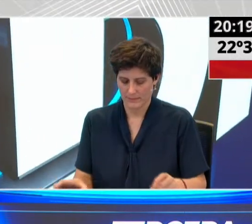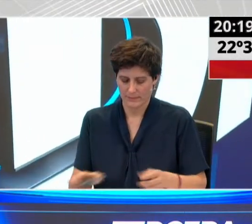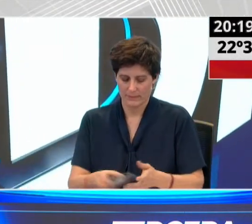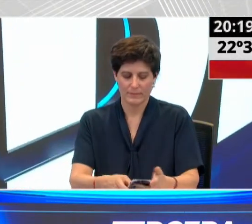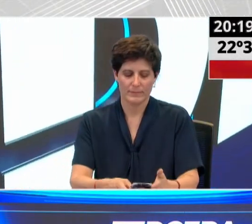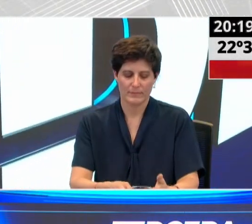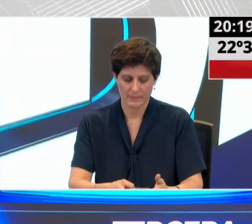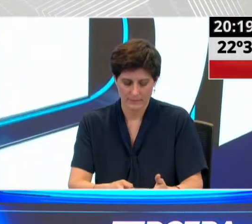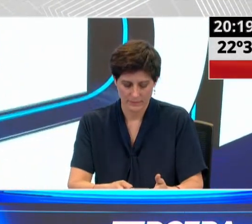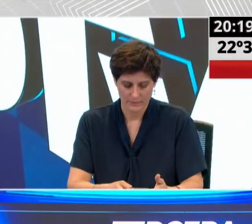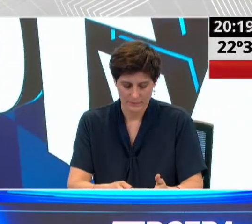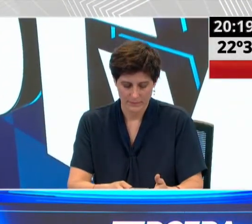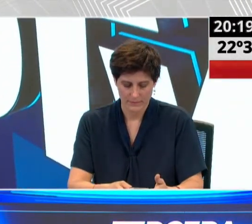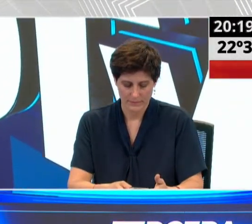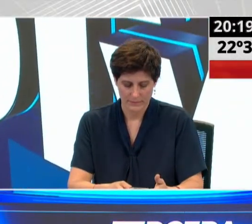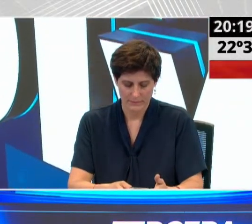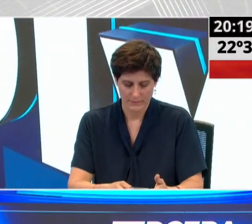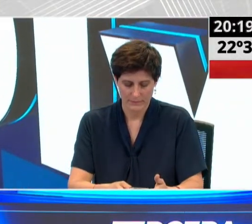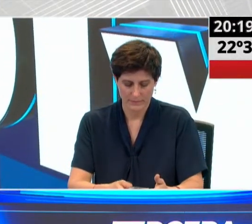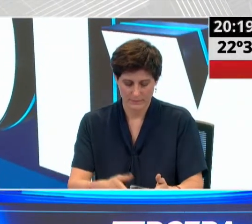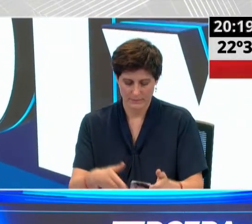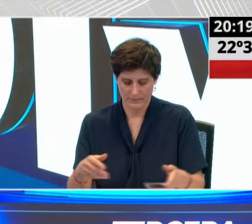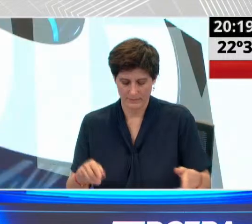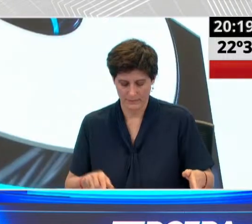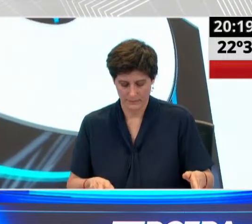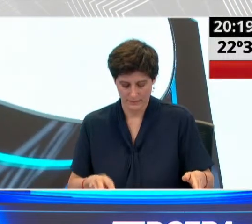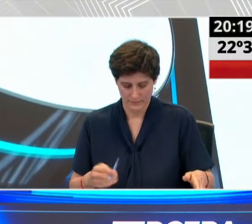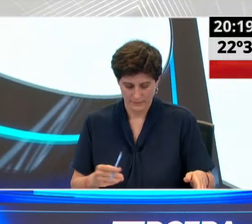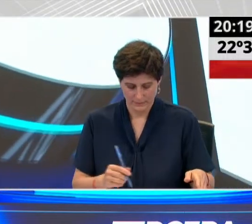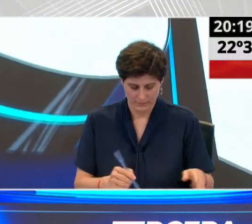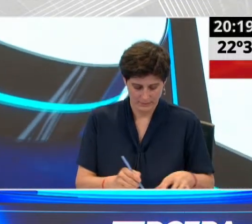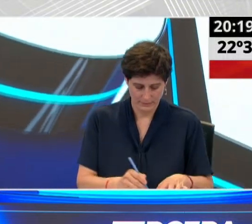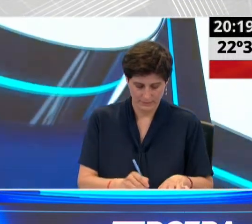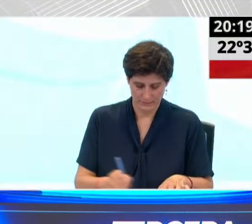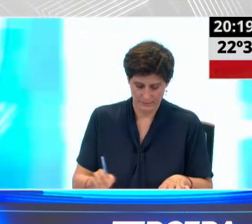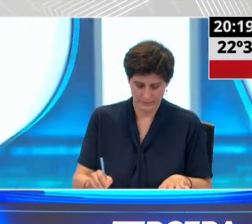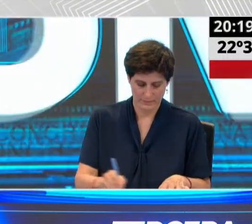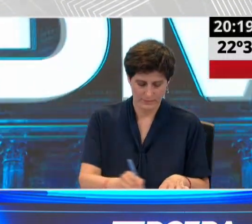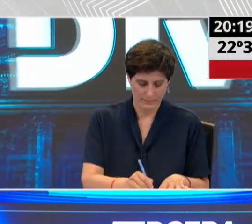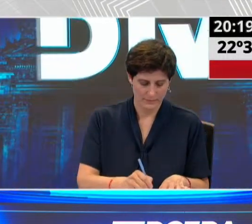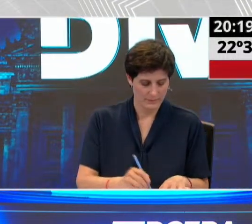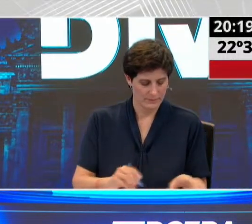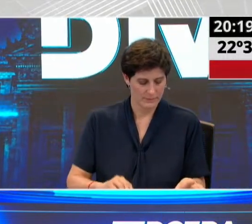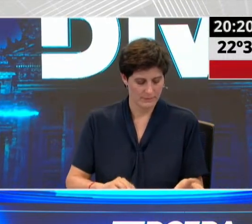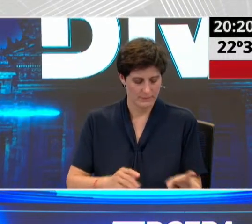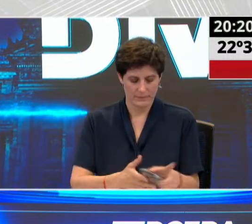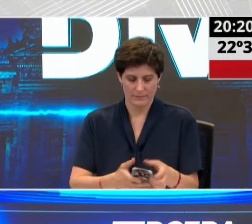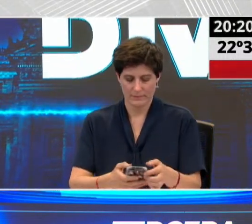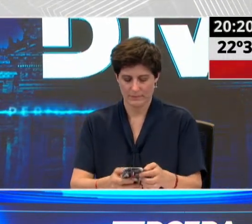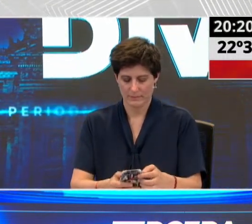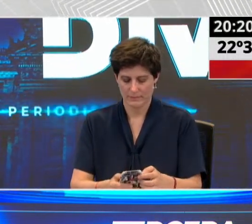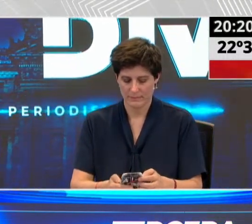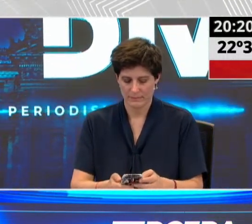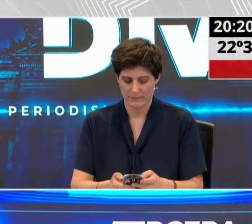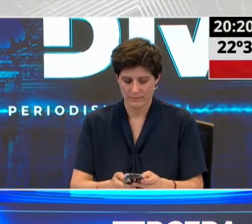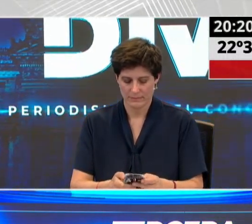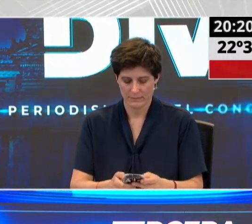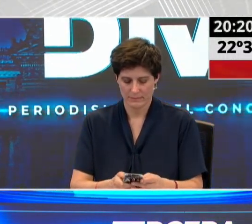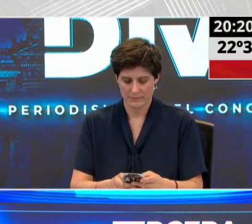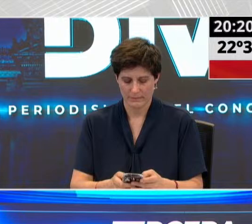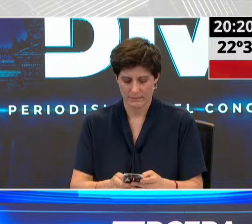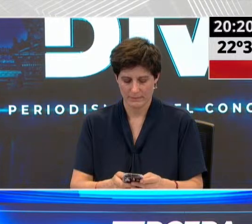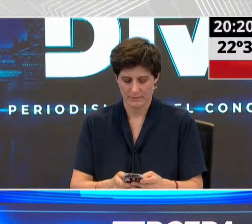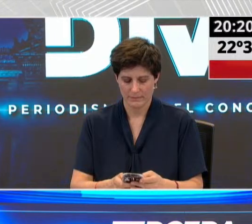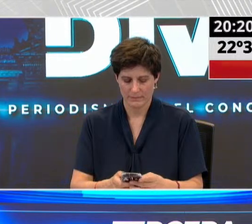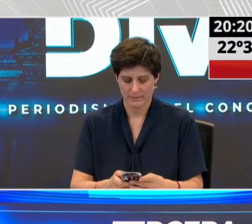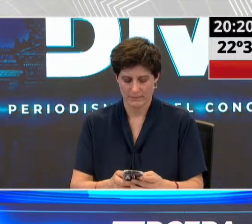impactó en que Martín Menem fuera una de las figuras que propuso La Libertad Avanza cuando finalmente se termina de resolver de que